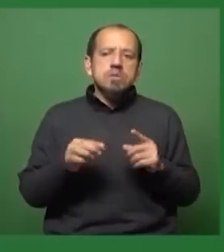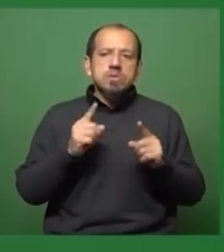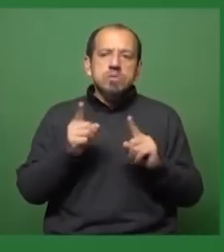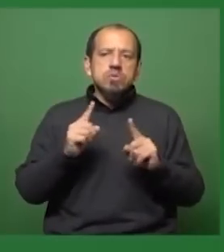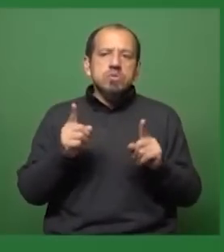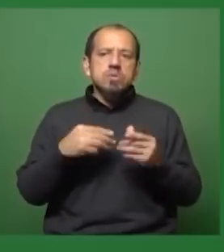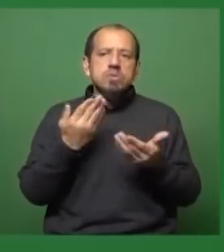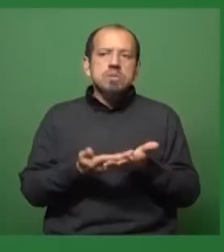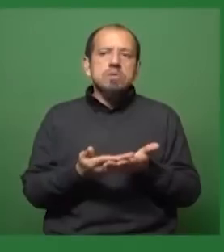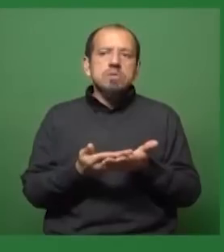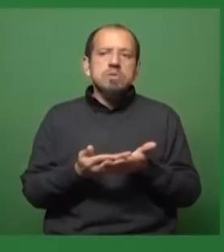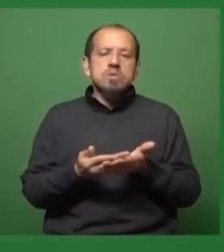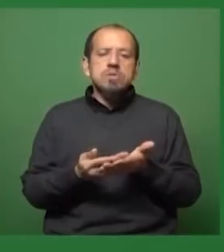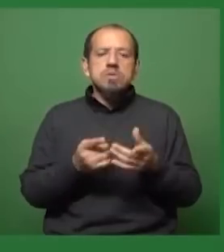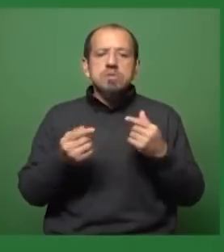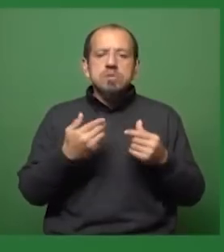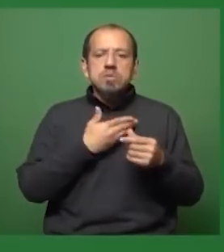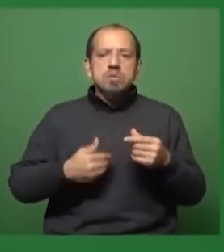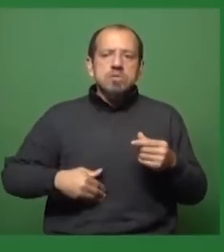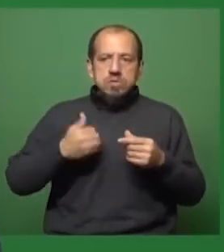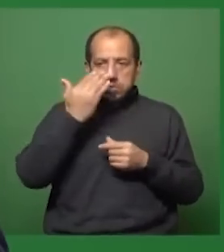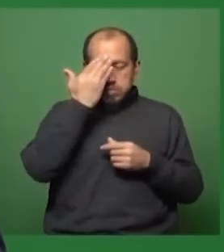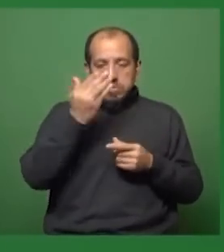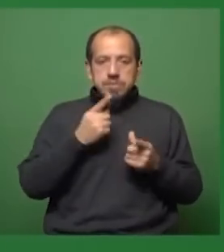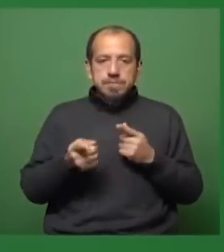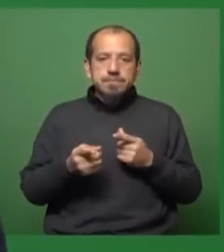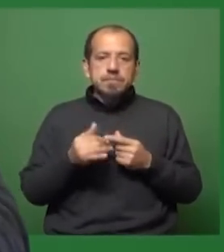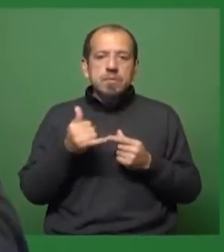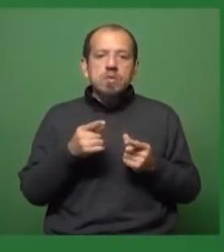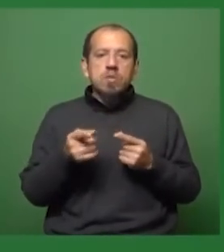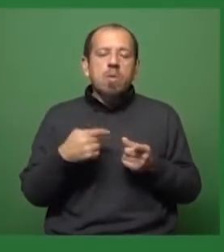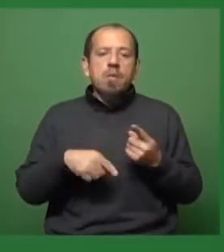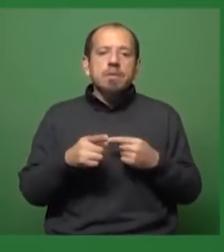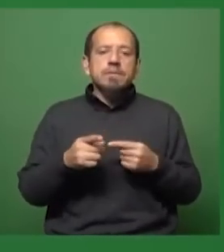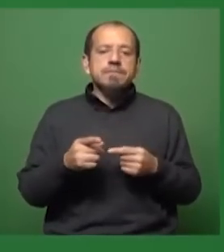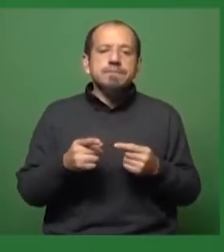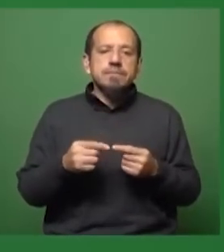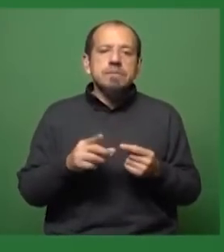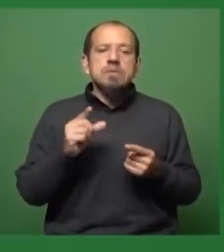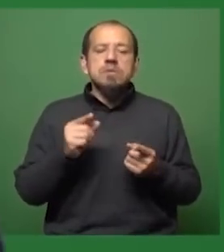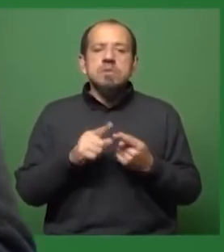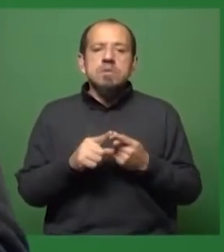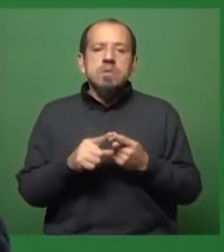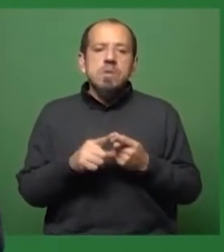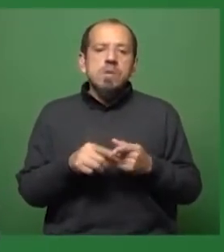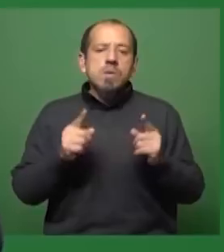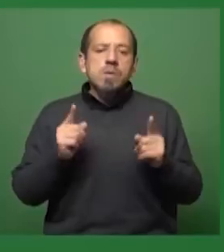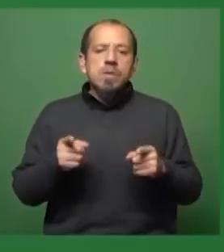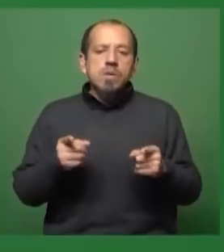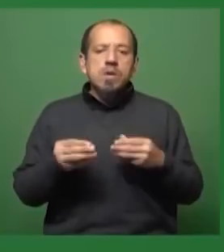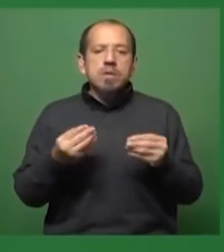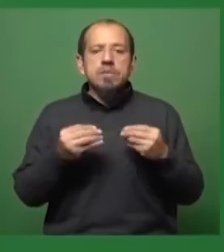planteó por parte sobre todo los gobiernos de frente amplio de tratar de tener una agenda externa comercial un poco más robusta y también tener